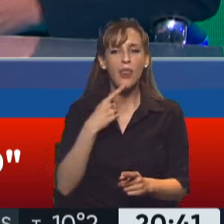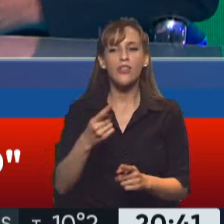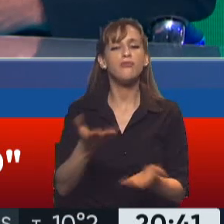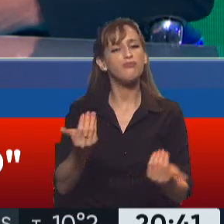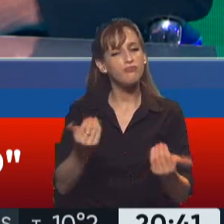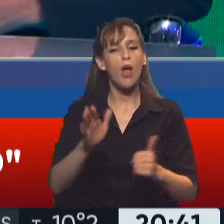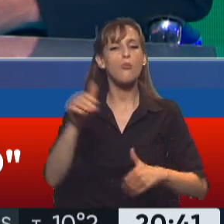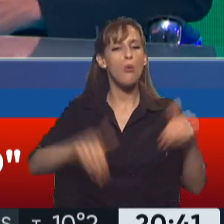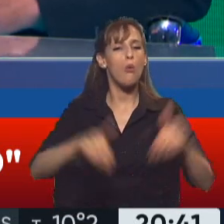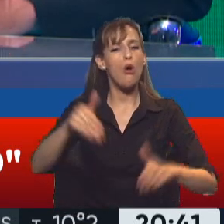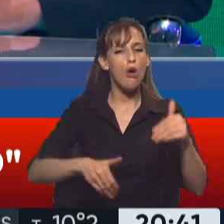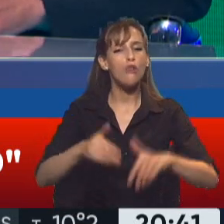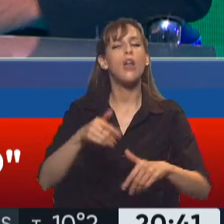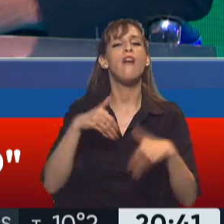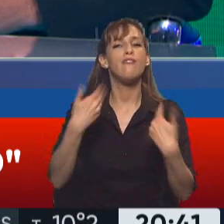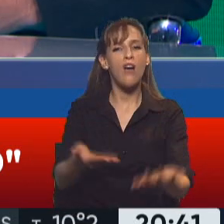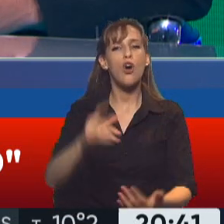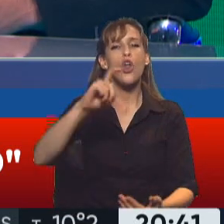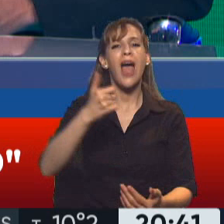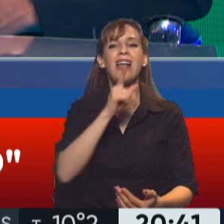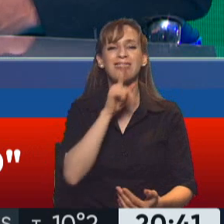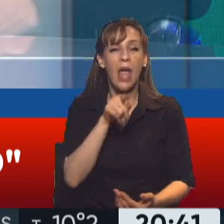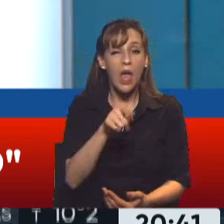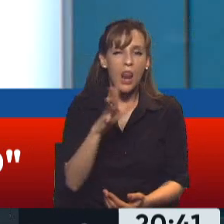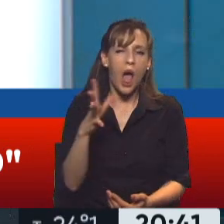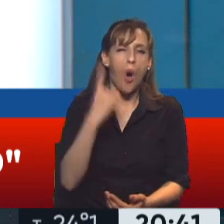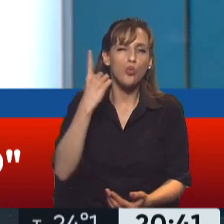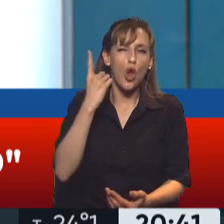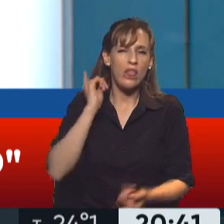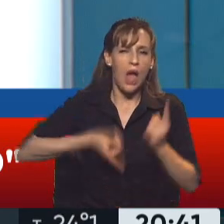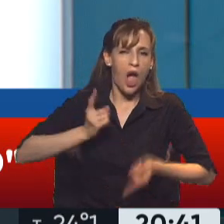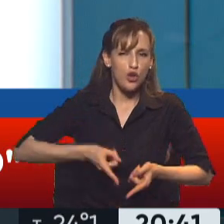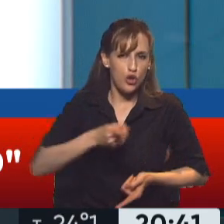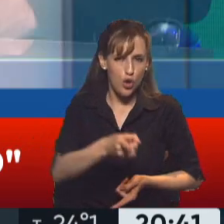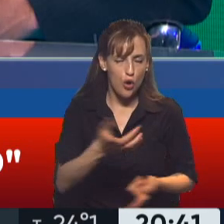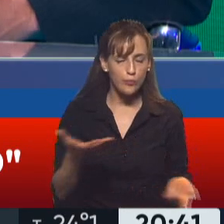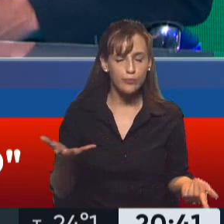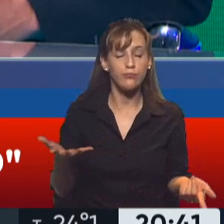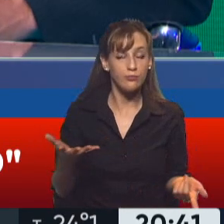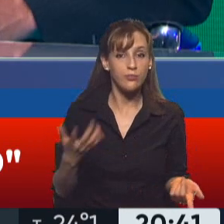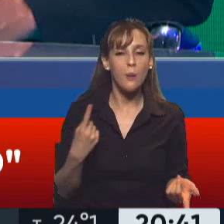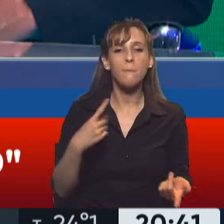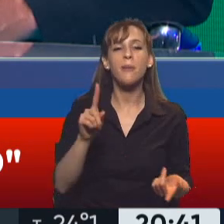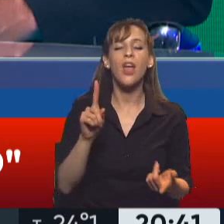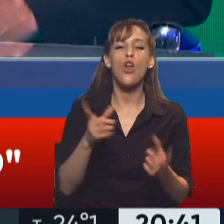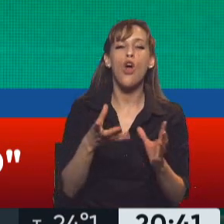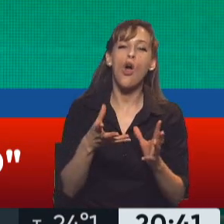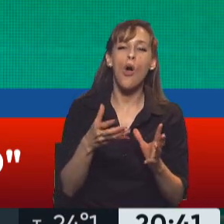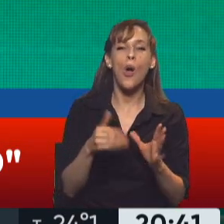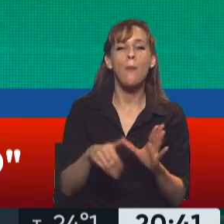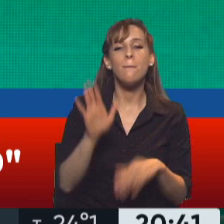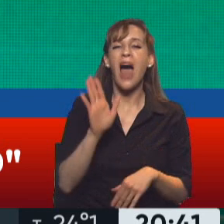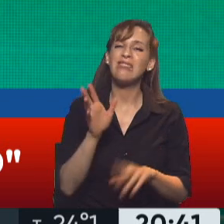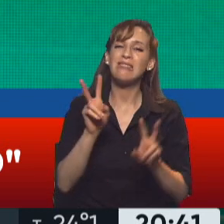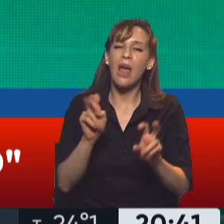realmente autoritario con todas las leyes. Pero no diría las cosas que dice Milei, nunca. Probablemente bueno, no. Una probablemente cuestión de forma, no. Más que de fondo, claro, me parece.